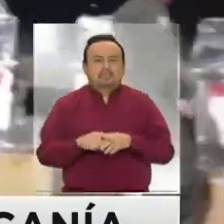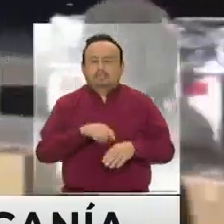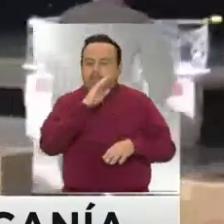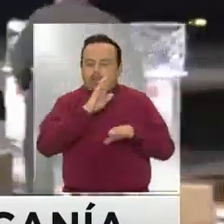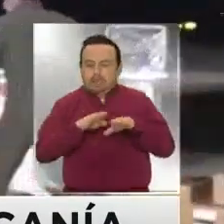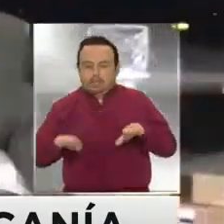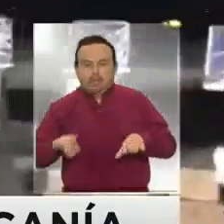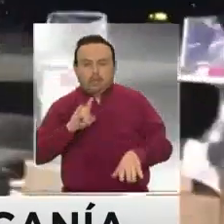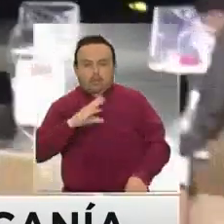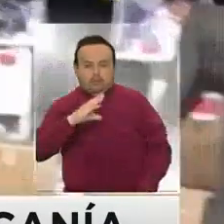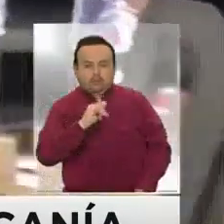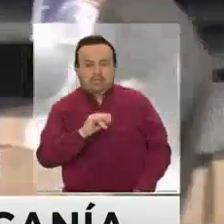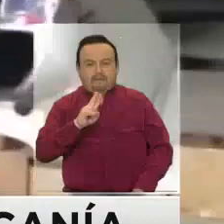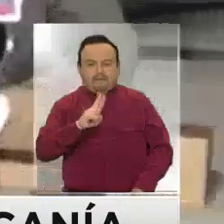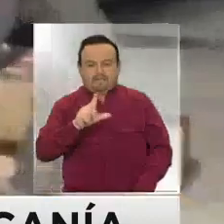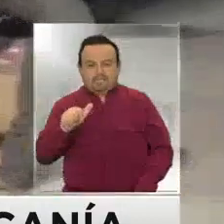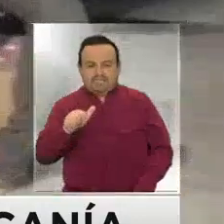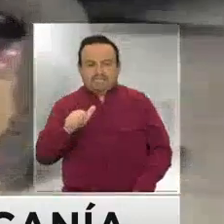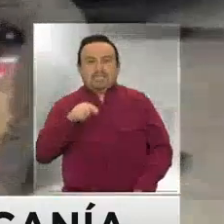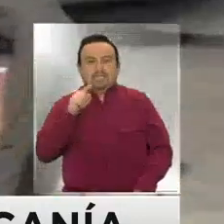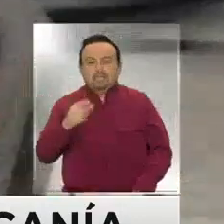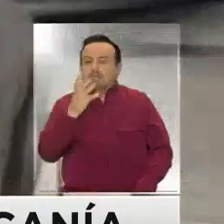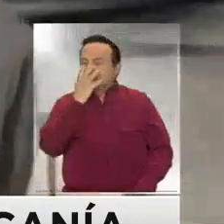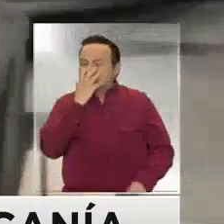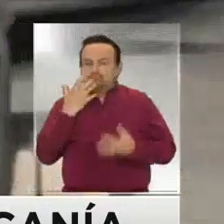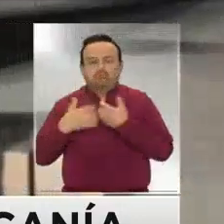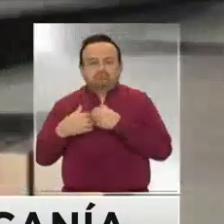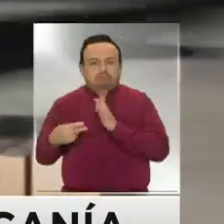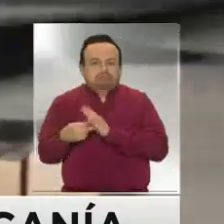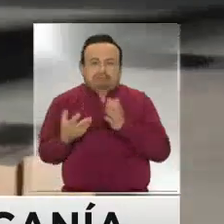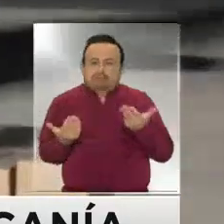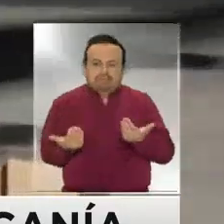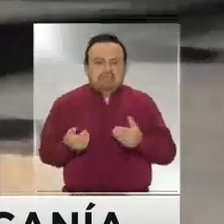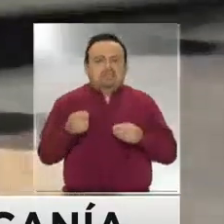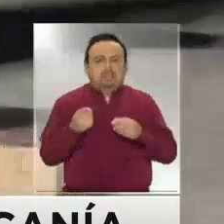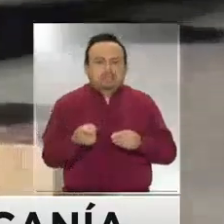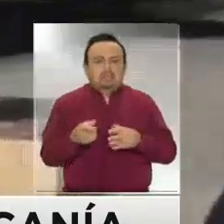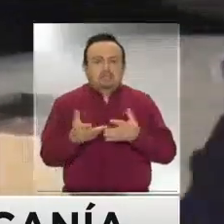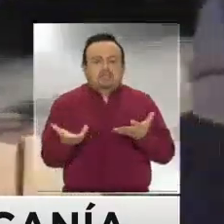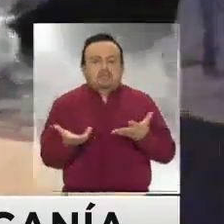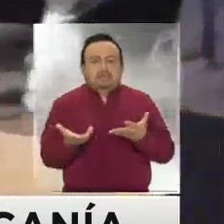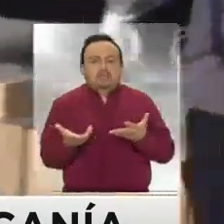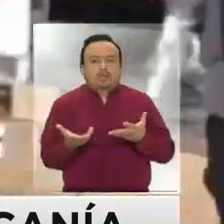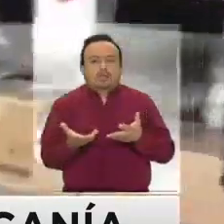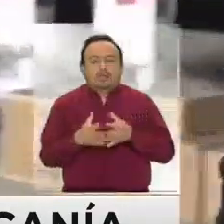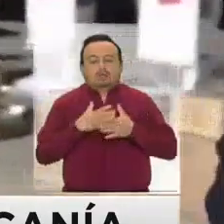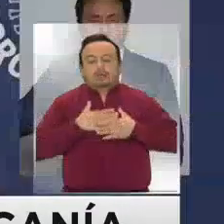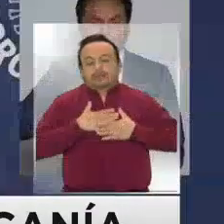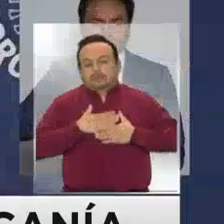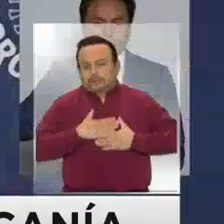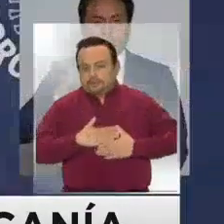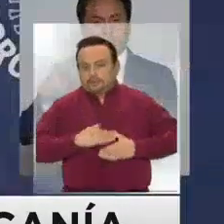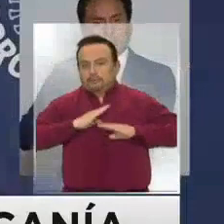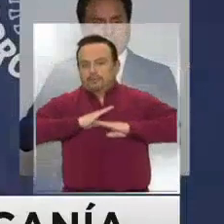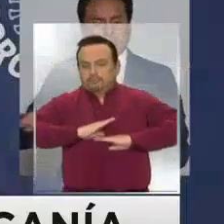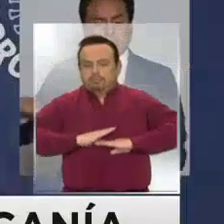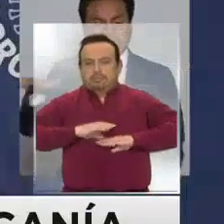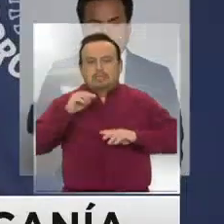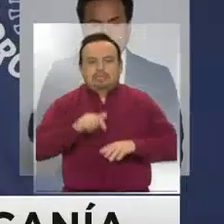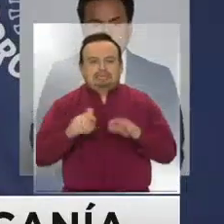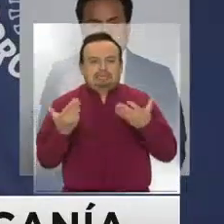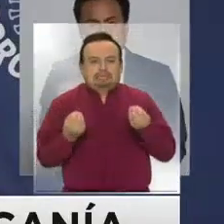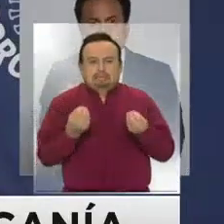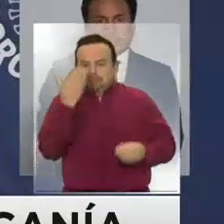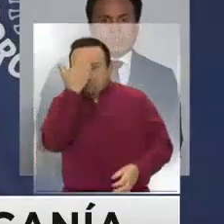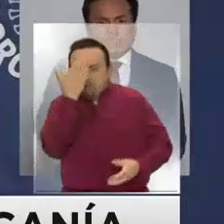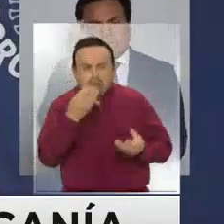de tratamiento intensivo con respiradores, con todo lo que se requiera, produciendo un alivio respecto a esta